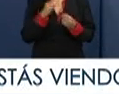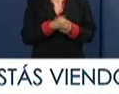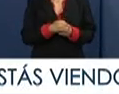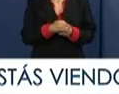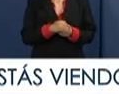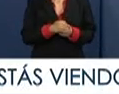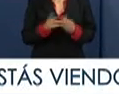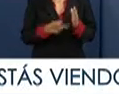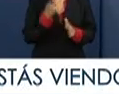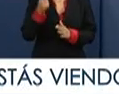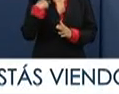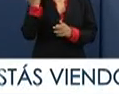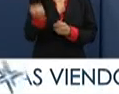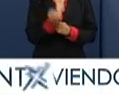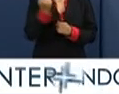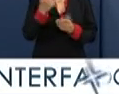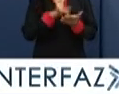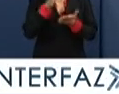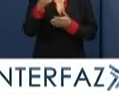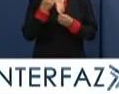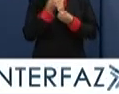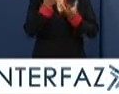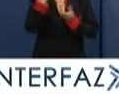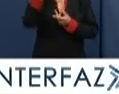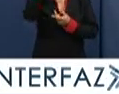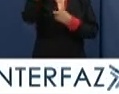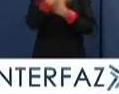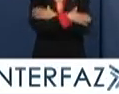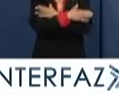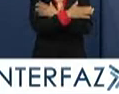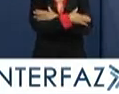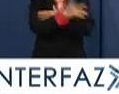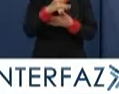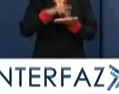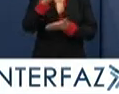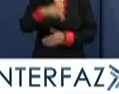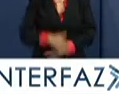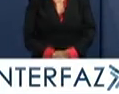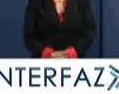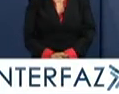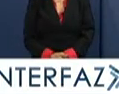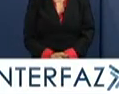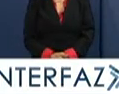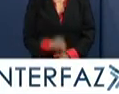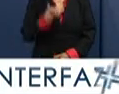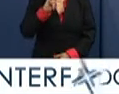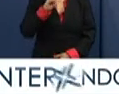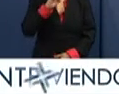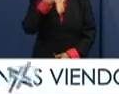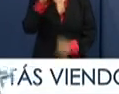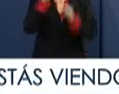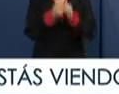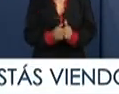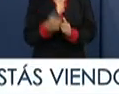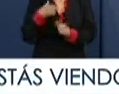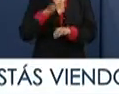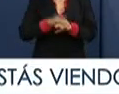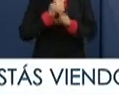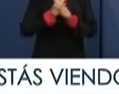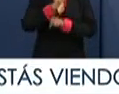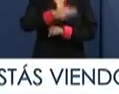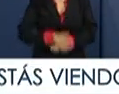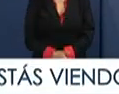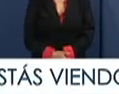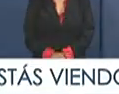gracias Jesús, muchísimo éxito y gracias por compartirnos tu experiencia. Un fuerte abrazo. Estamos en Interfaz, no se vayan, seguimos con más